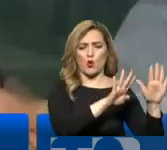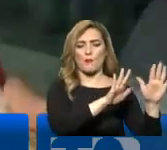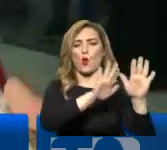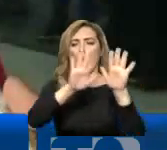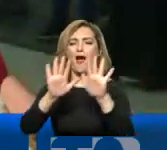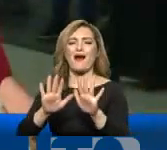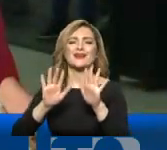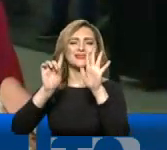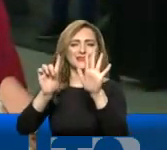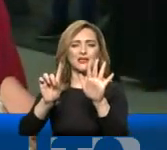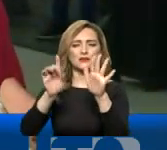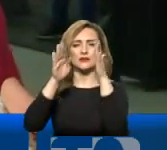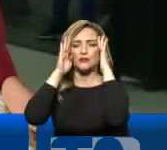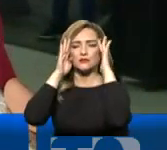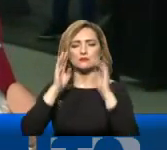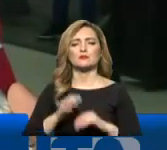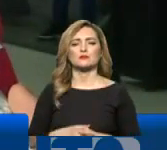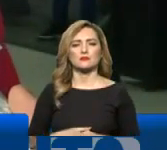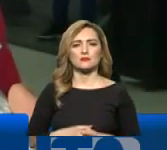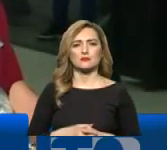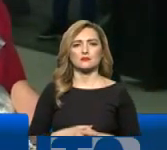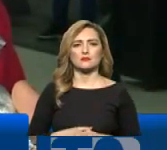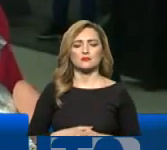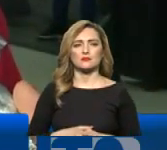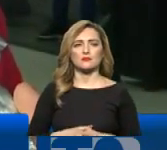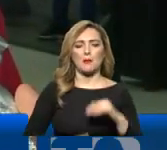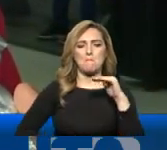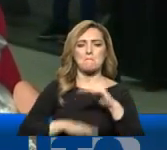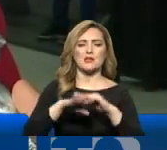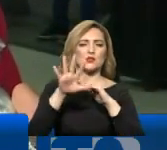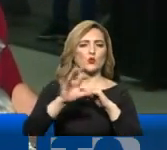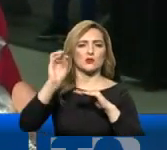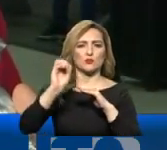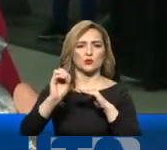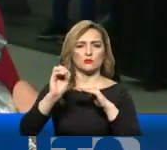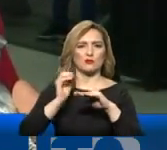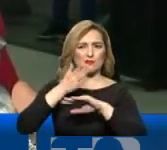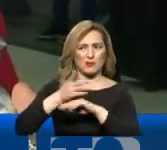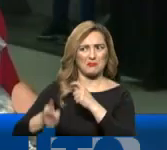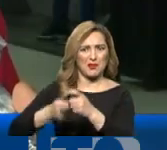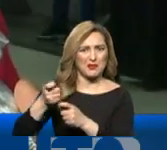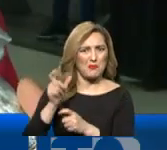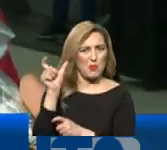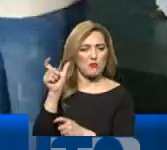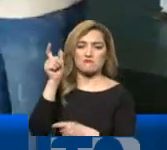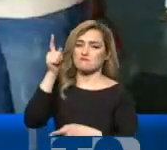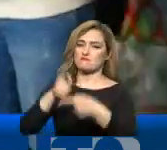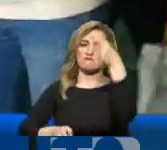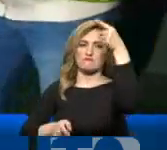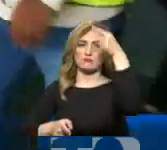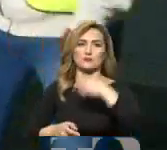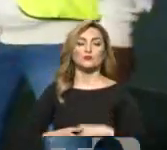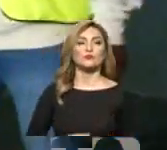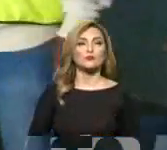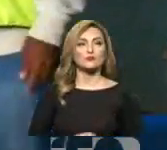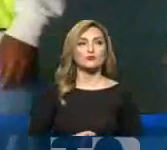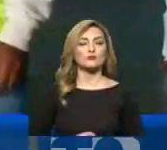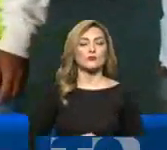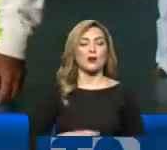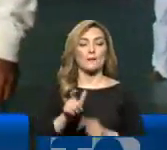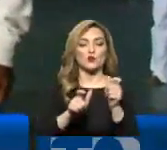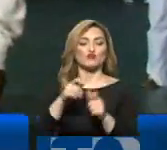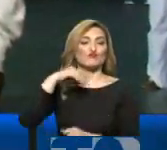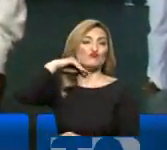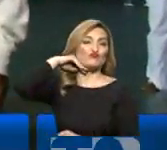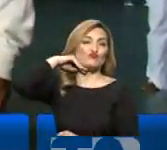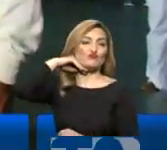terminal. Ninguna cooperativa podrá vender un boleto más una vez que se ha vendido el 50% de la capacidad. A los usuarios se les tomó la